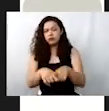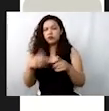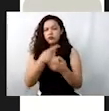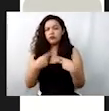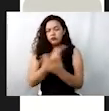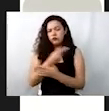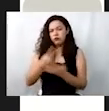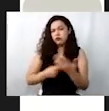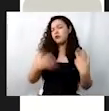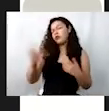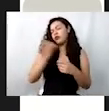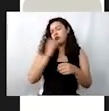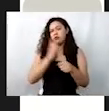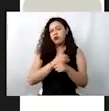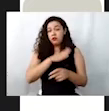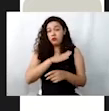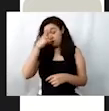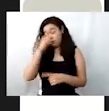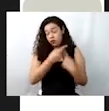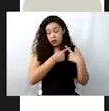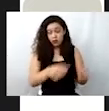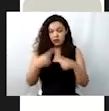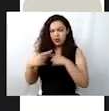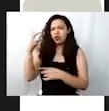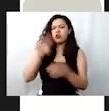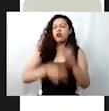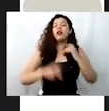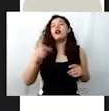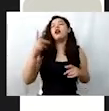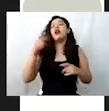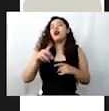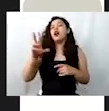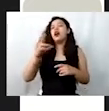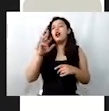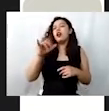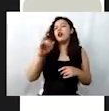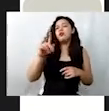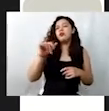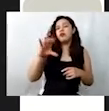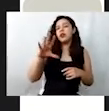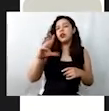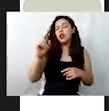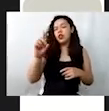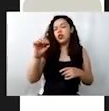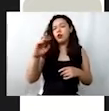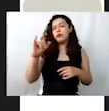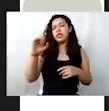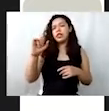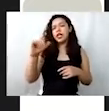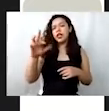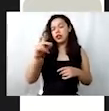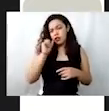una real oportunidad de hacer una diferencia, que en 2030 la República Dominicana sea un país realmente mejor, más